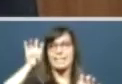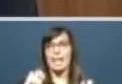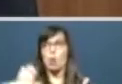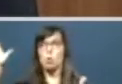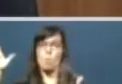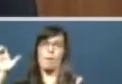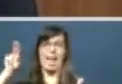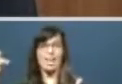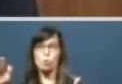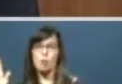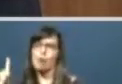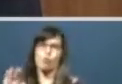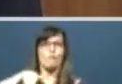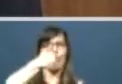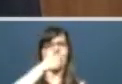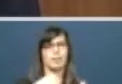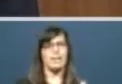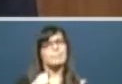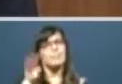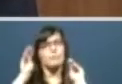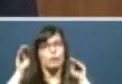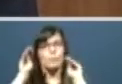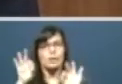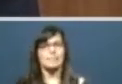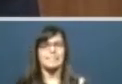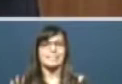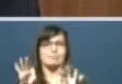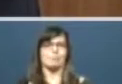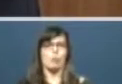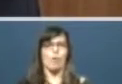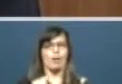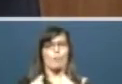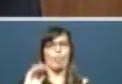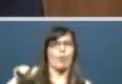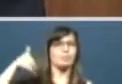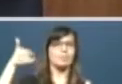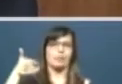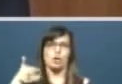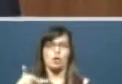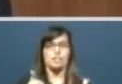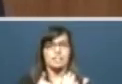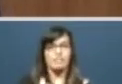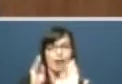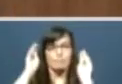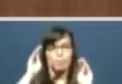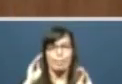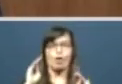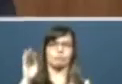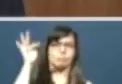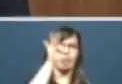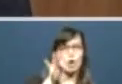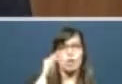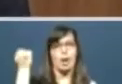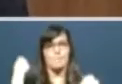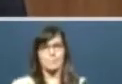y por último la formación especializada en comercio exterior que ha supuesto hasta ahora la formación teórica y práctica de más